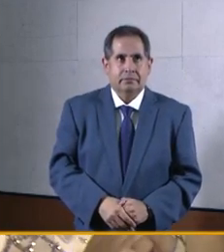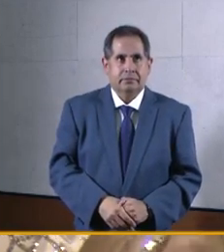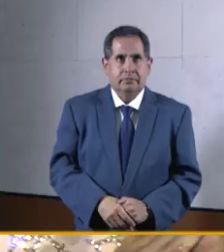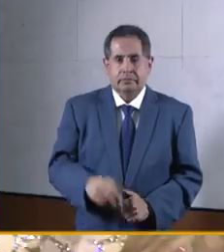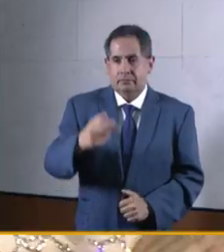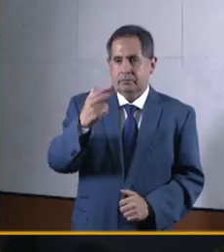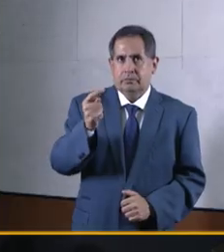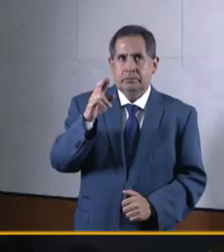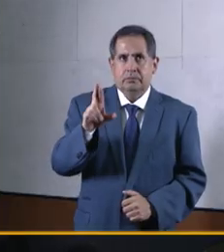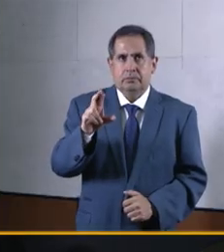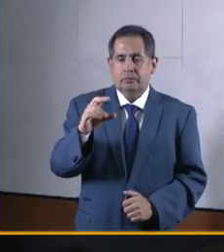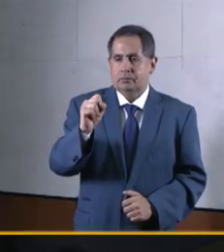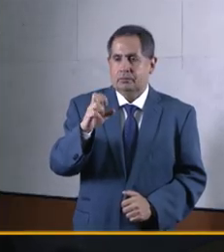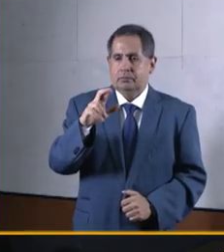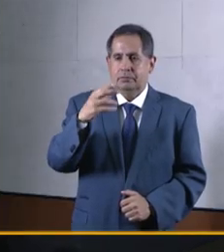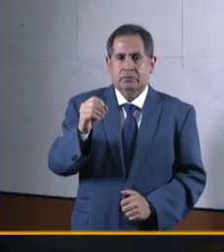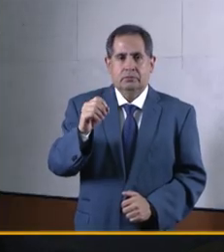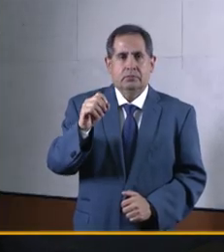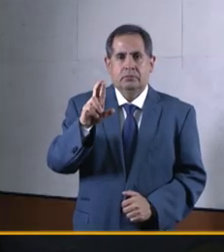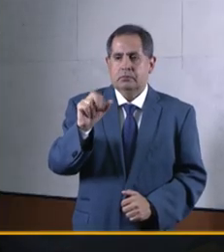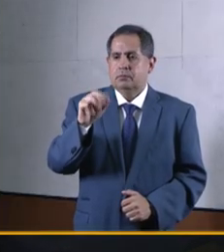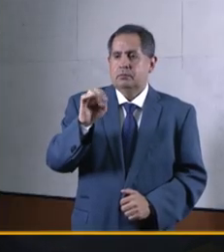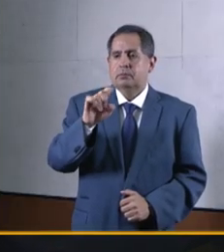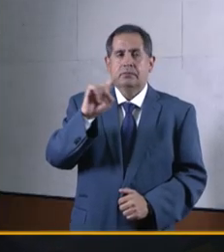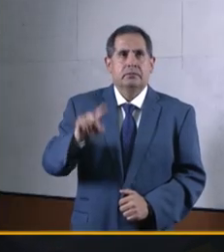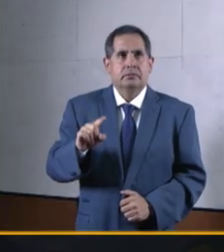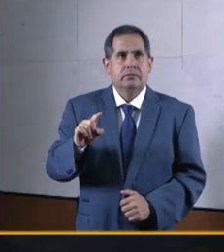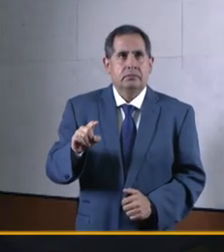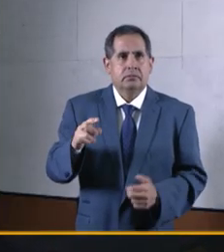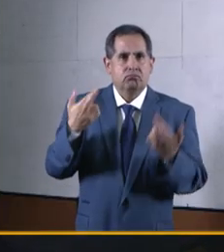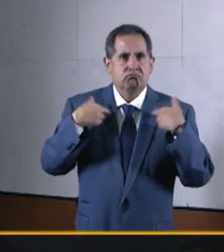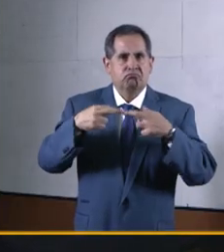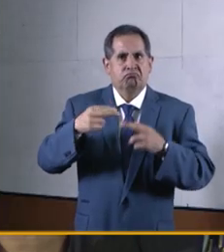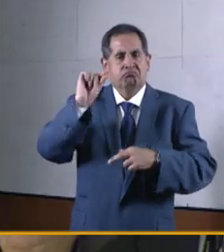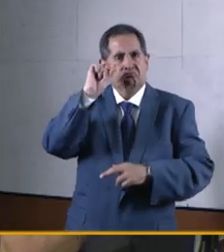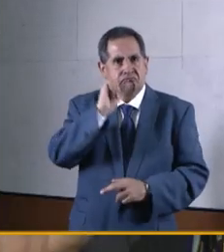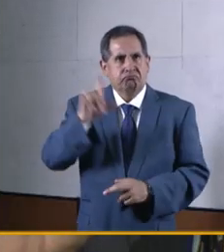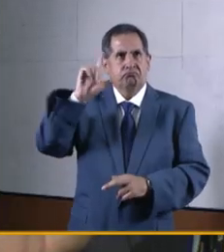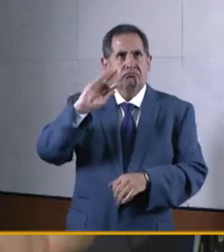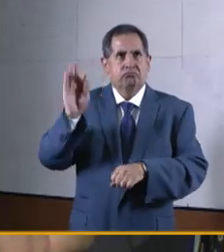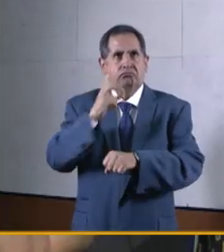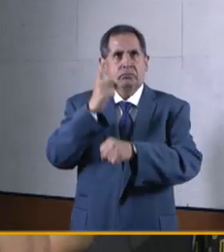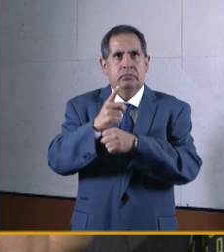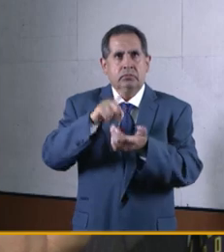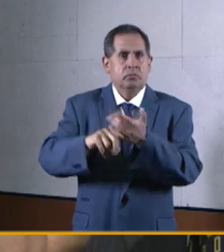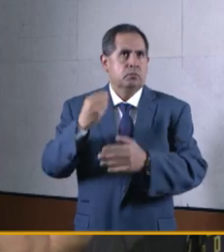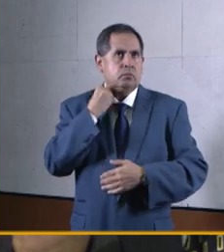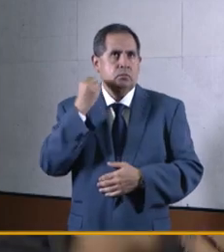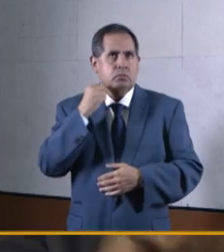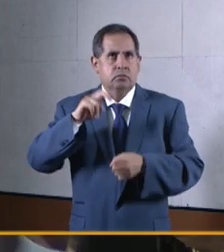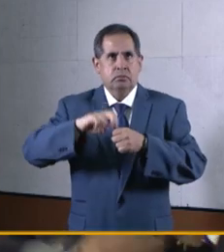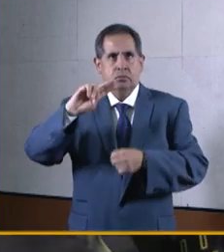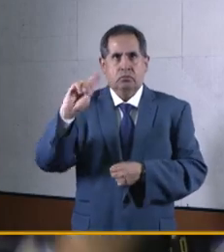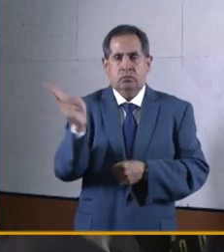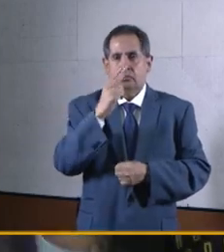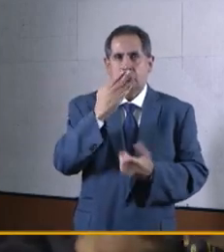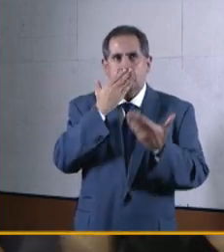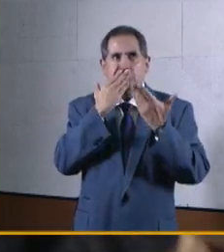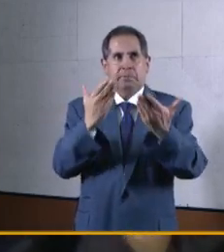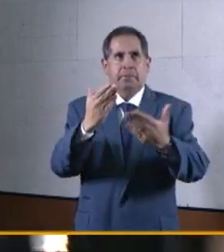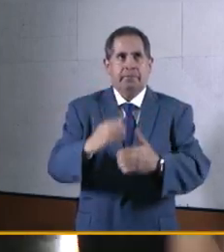el doctor sergio garcía ramírez profesor emérito de la facultad de derecho de la unam